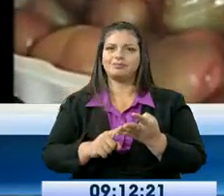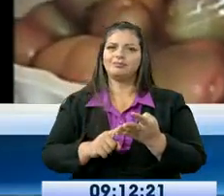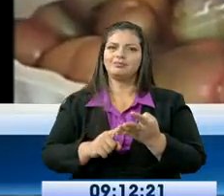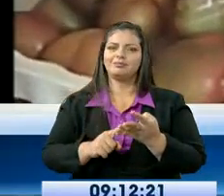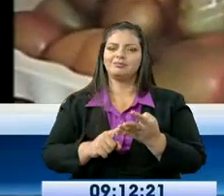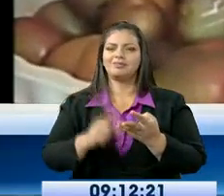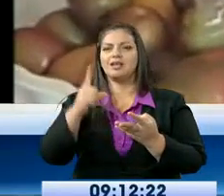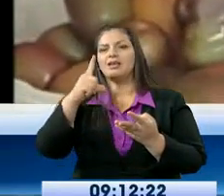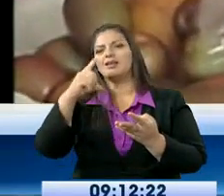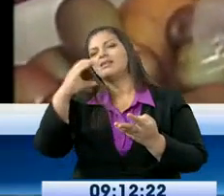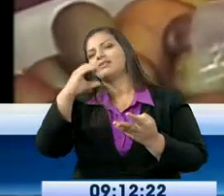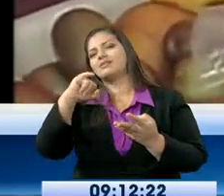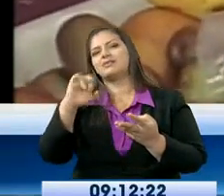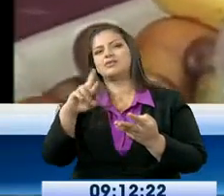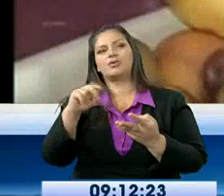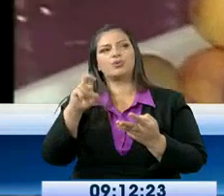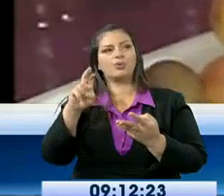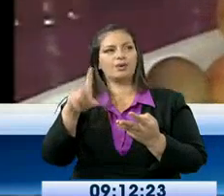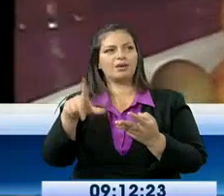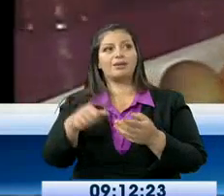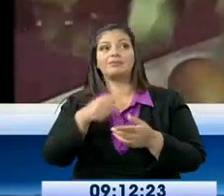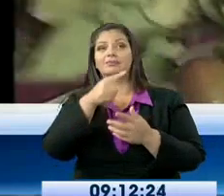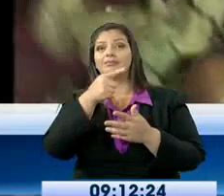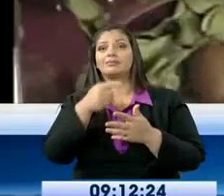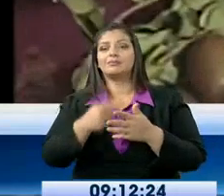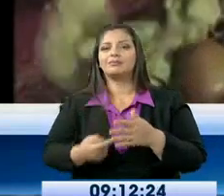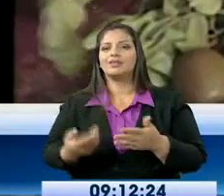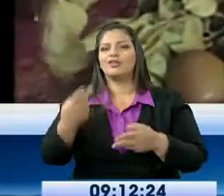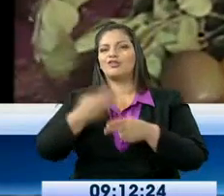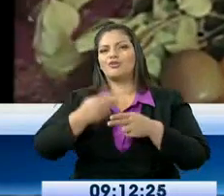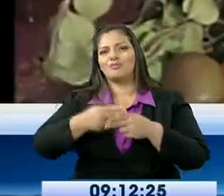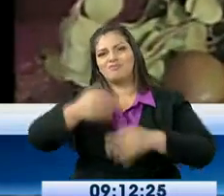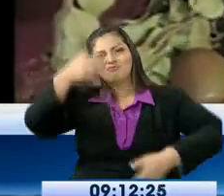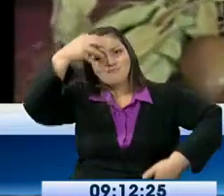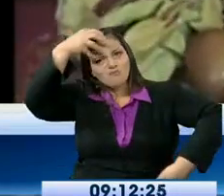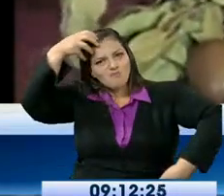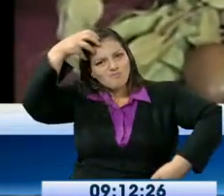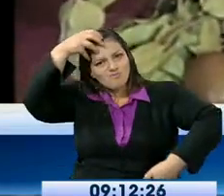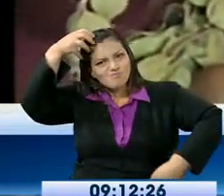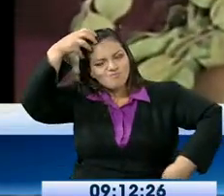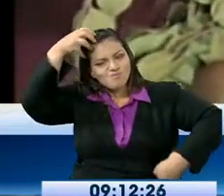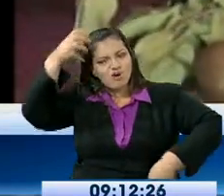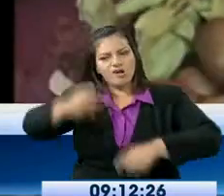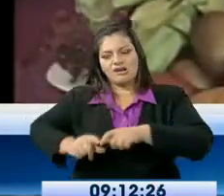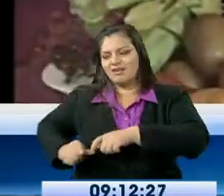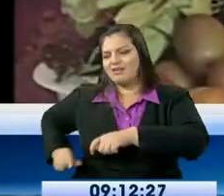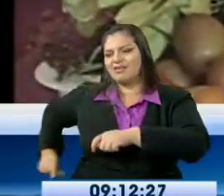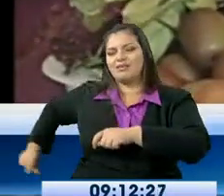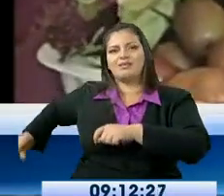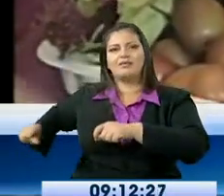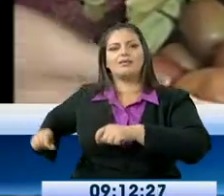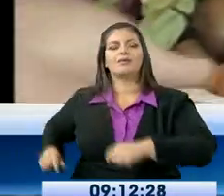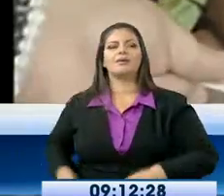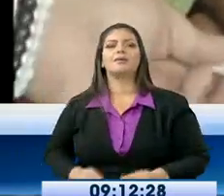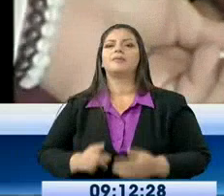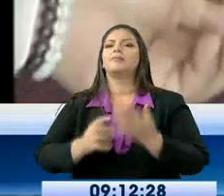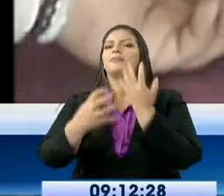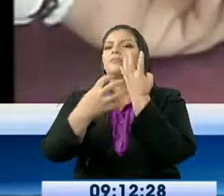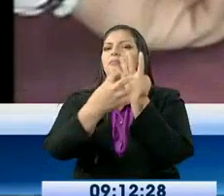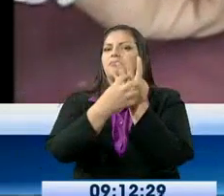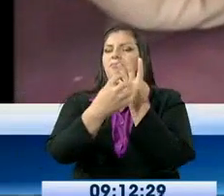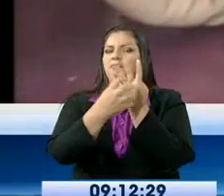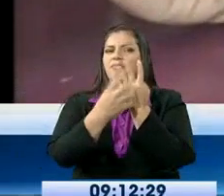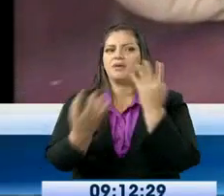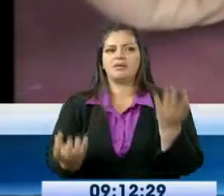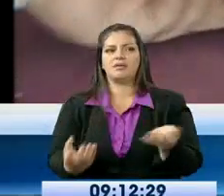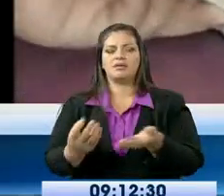el rabo de mono, que es una hierbita que le da también el sabor y aroma. También le falta la piña, le falta obviamente el azúcar y la harina